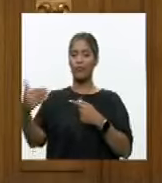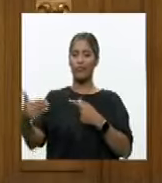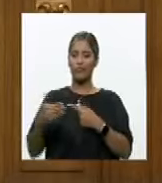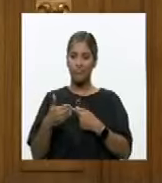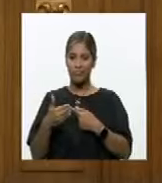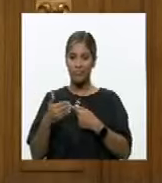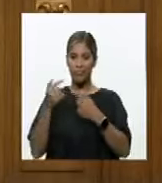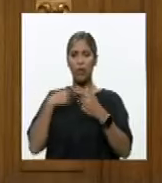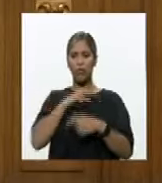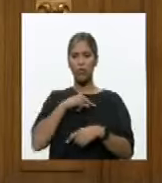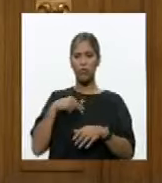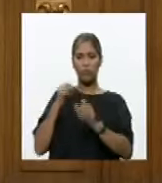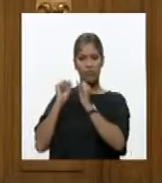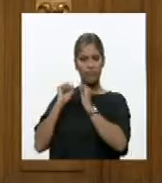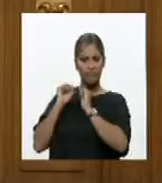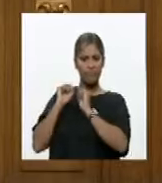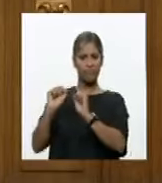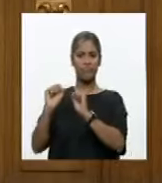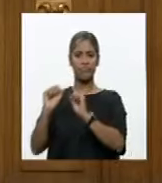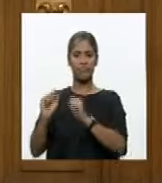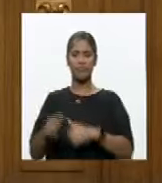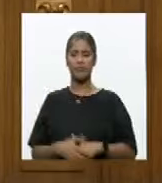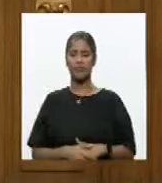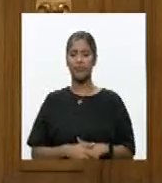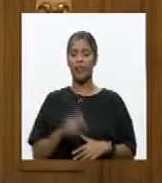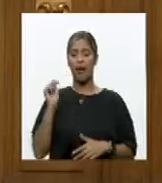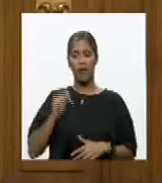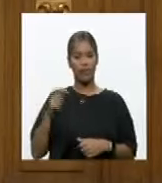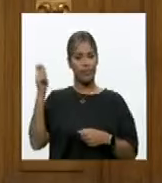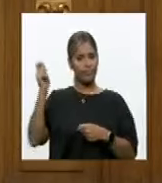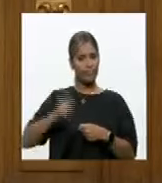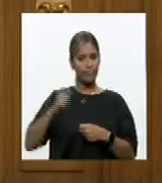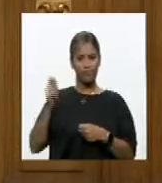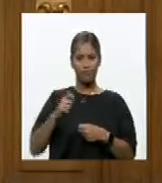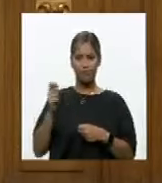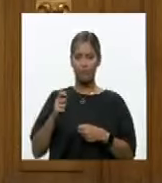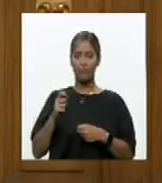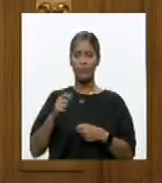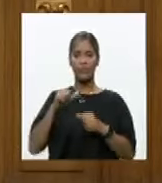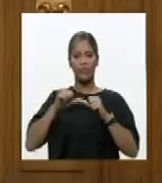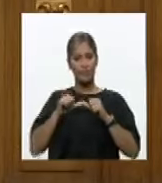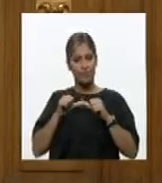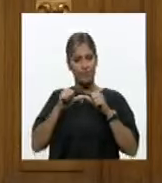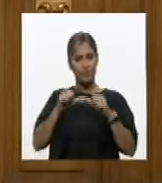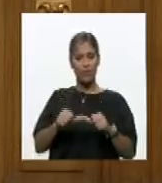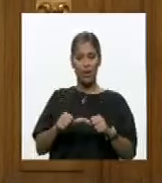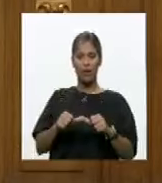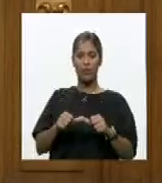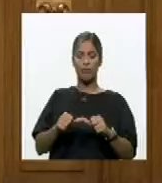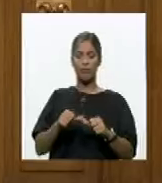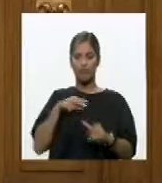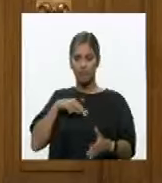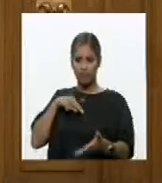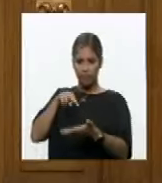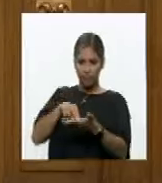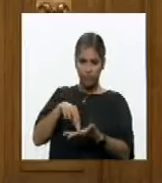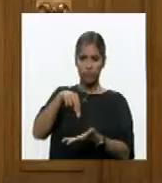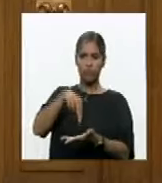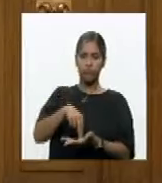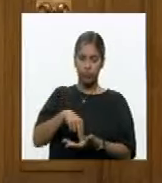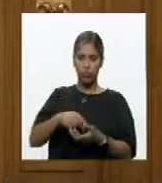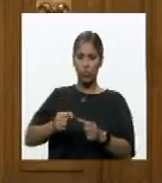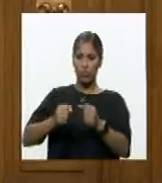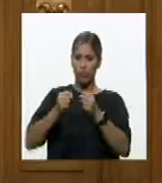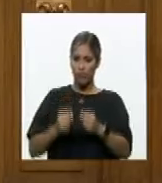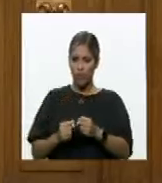ataques del imperialismo, del fascismo. Aquí estamos, rodilla en tierra, de pie, con la dignidad